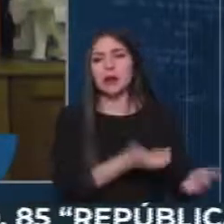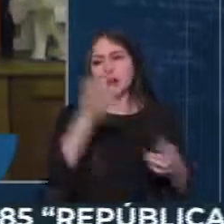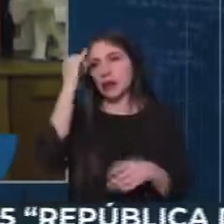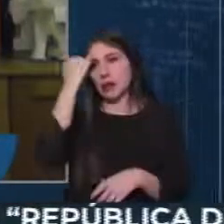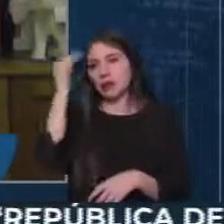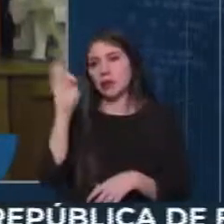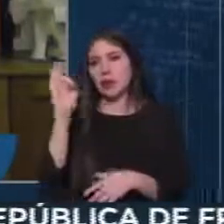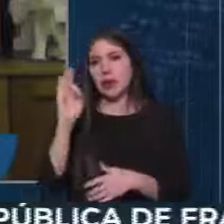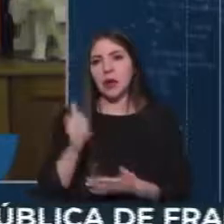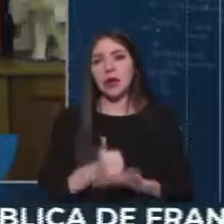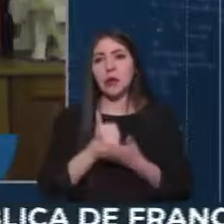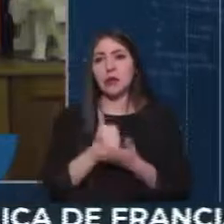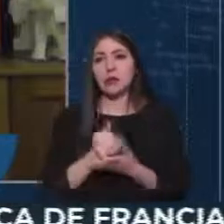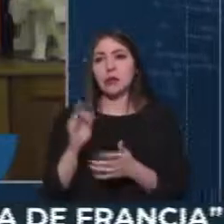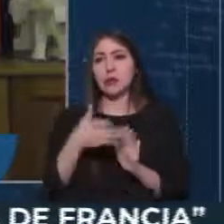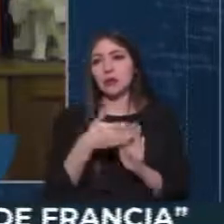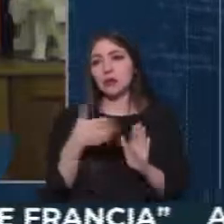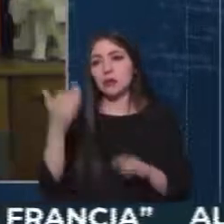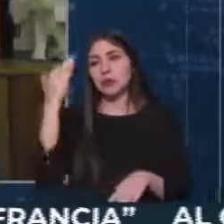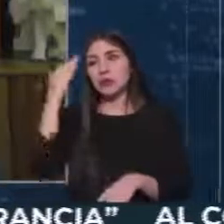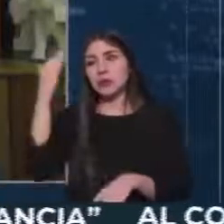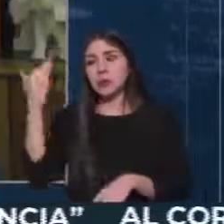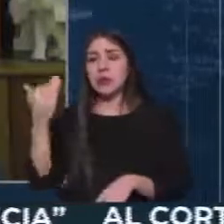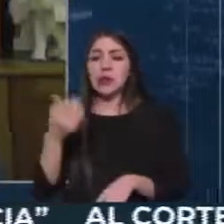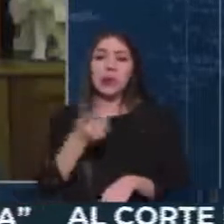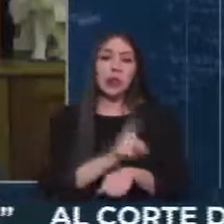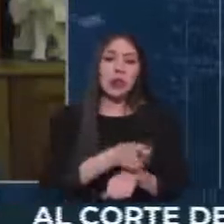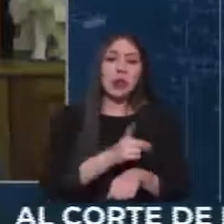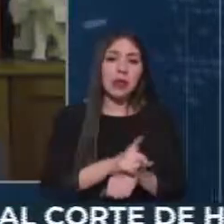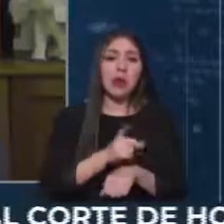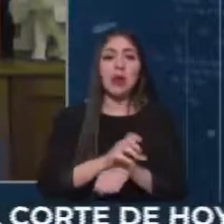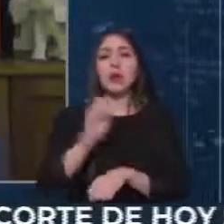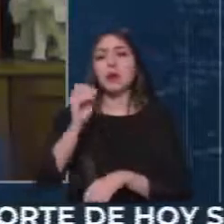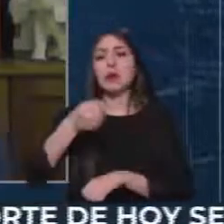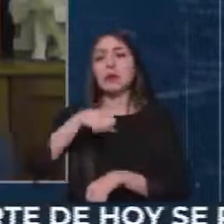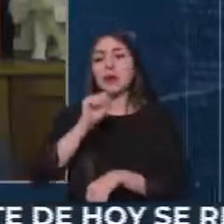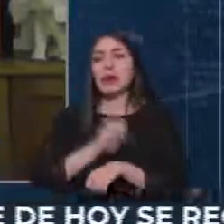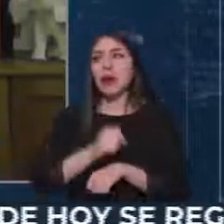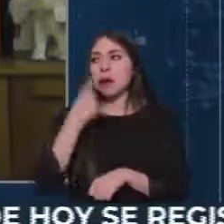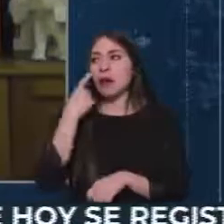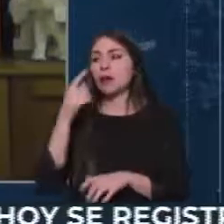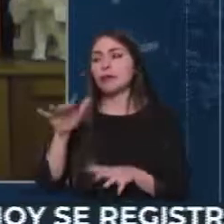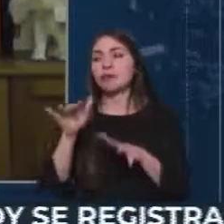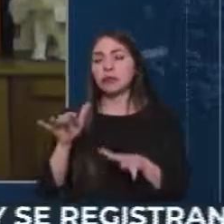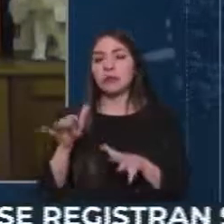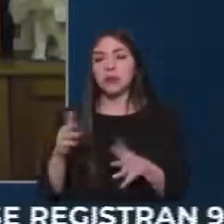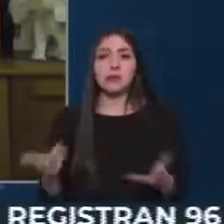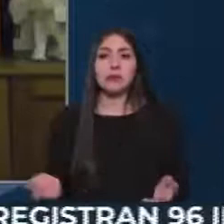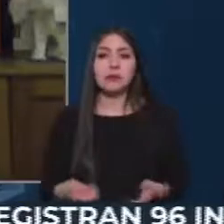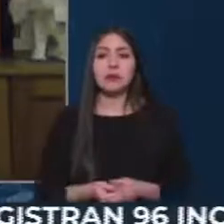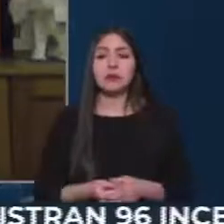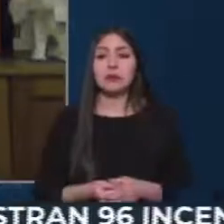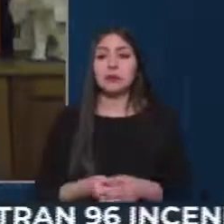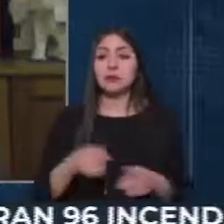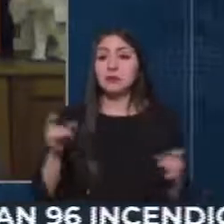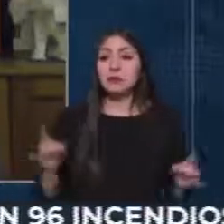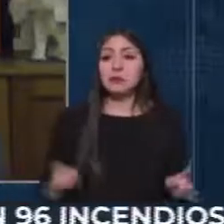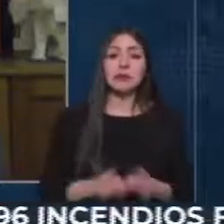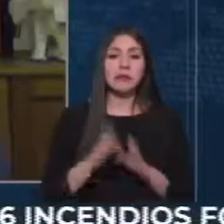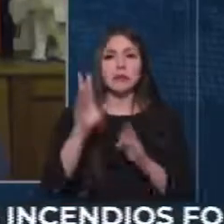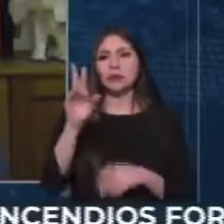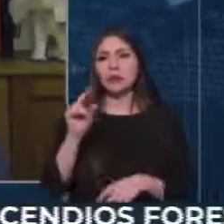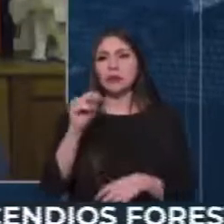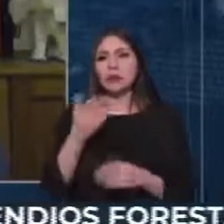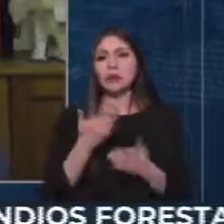efectos sabemos que tardarían pues, algunos días o semanas en verse, definitivamente pues no afectarían. Y la